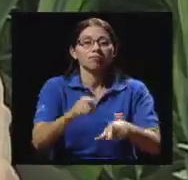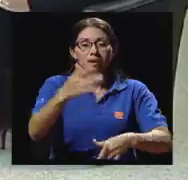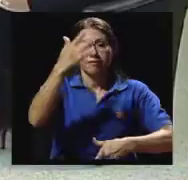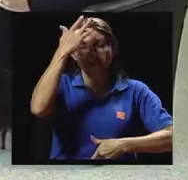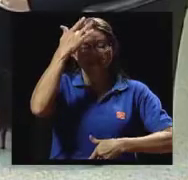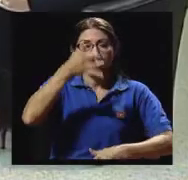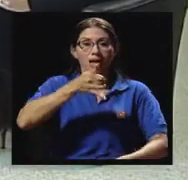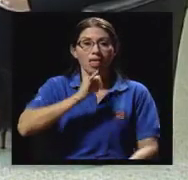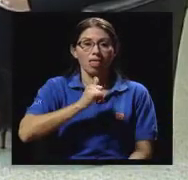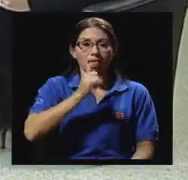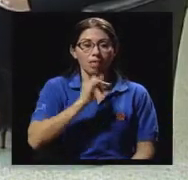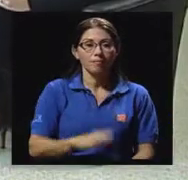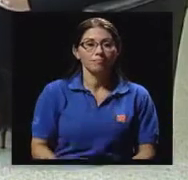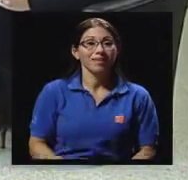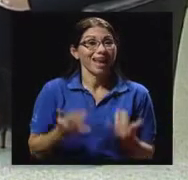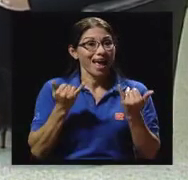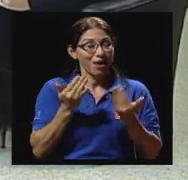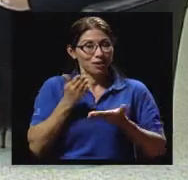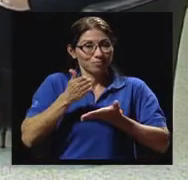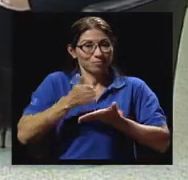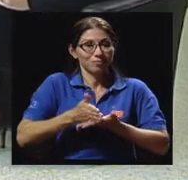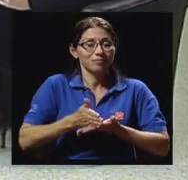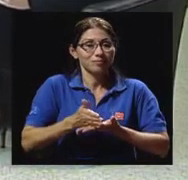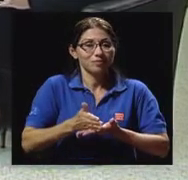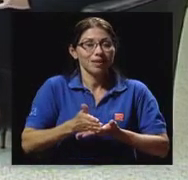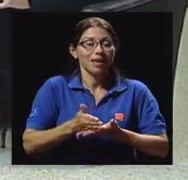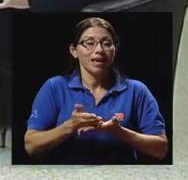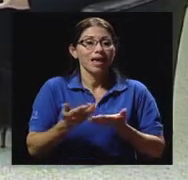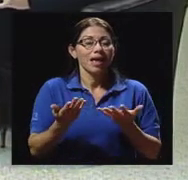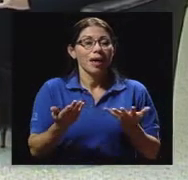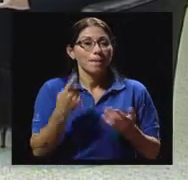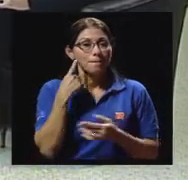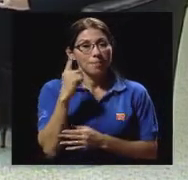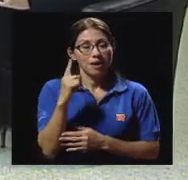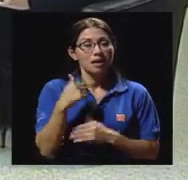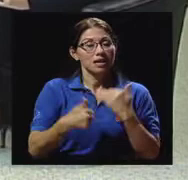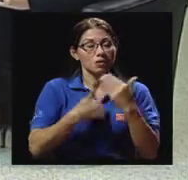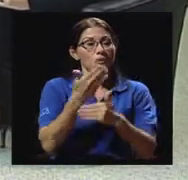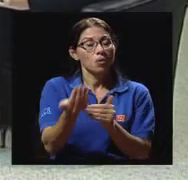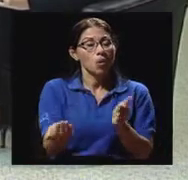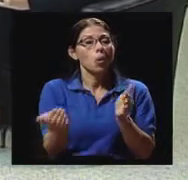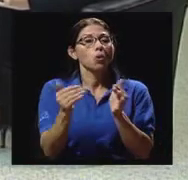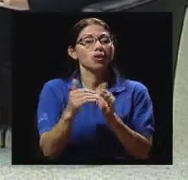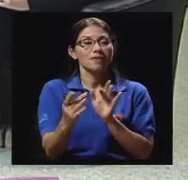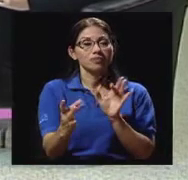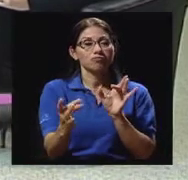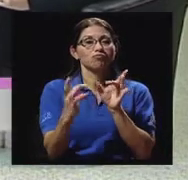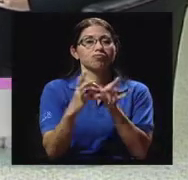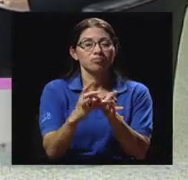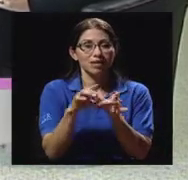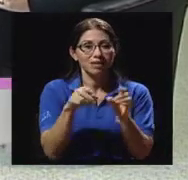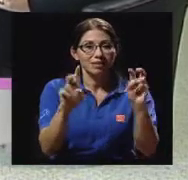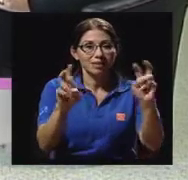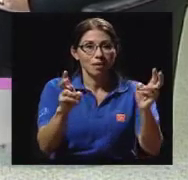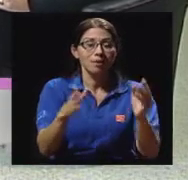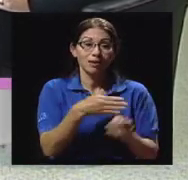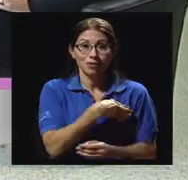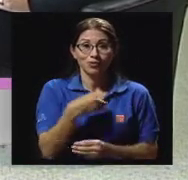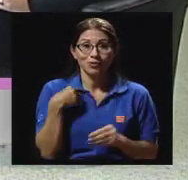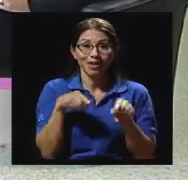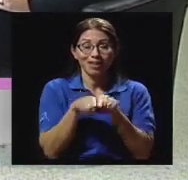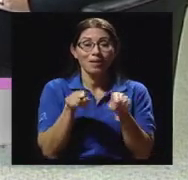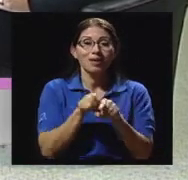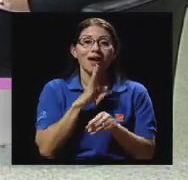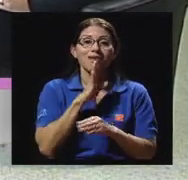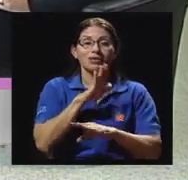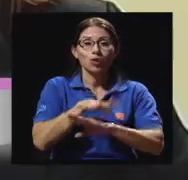enfermedad. Vamos a hacer una pausa en esta conversación, doña Giselle, y también Pablo, para luego retomar más de los aspectos y por supuesto que nos gustaría también hablar